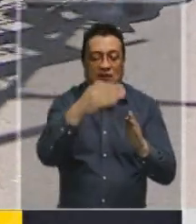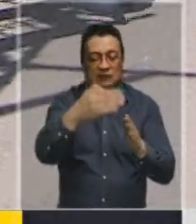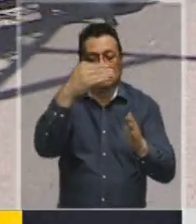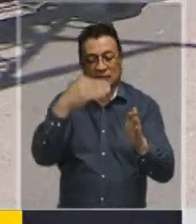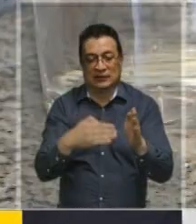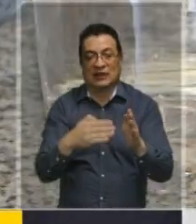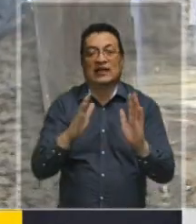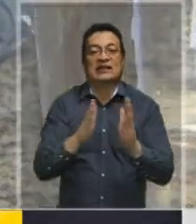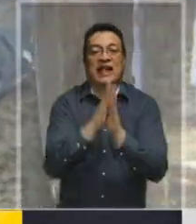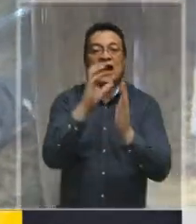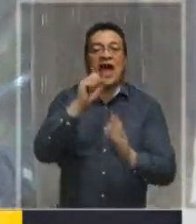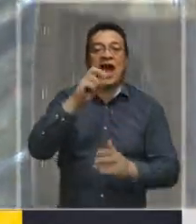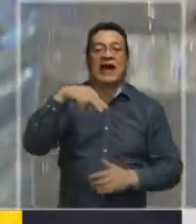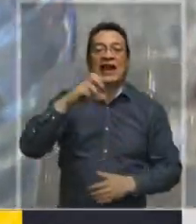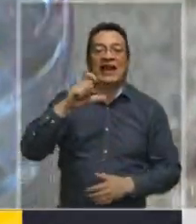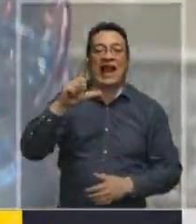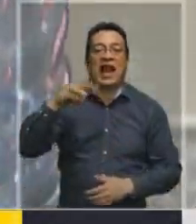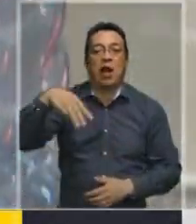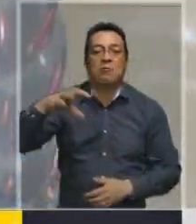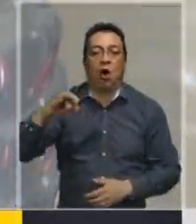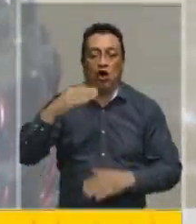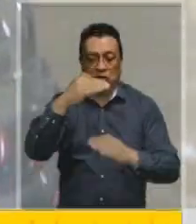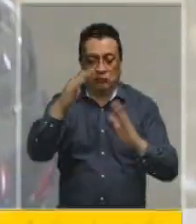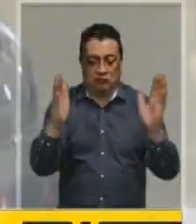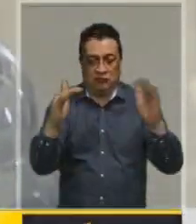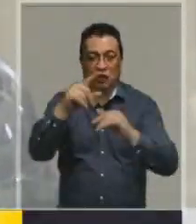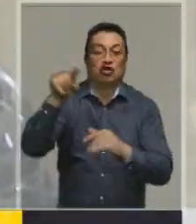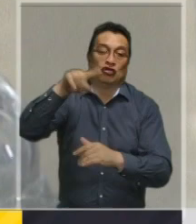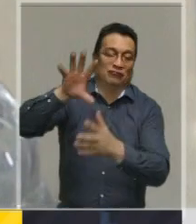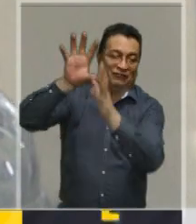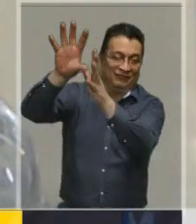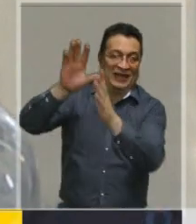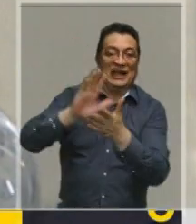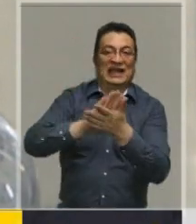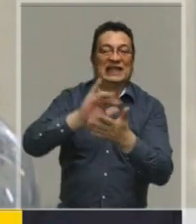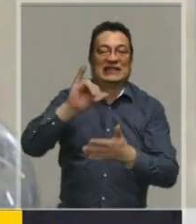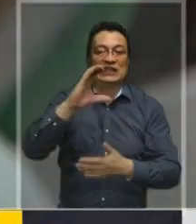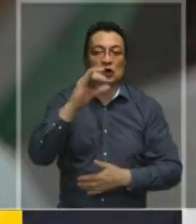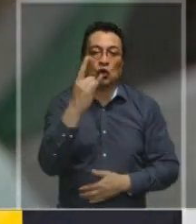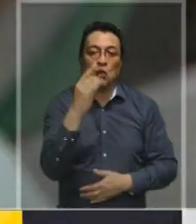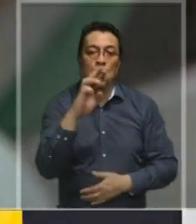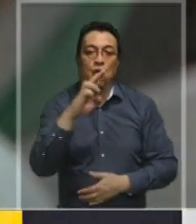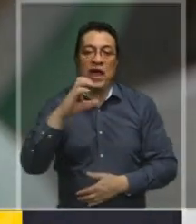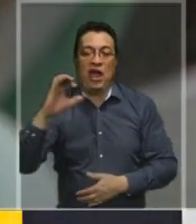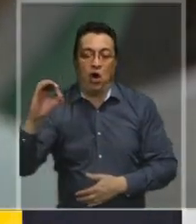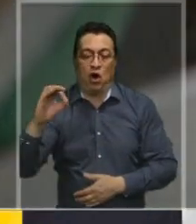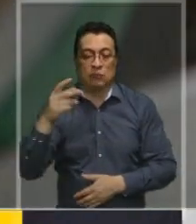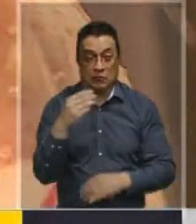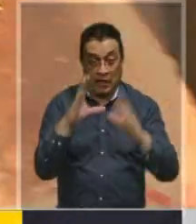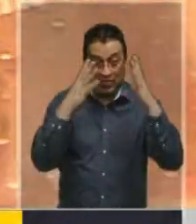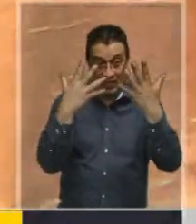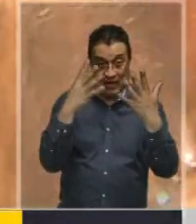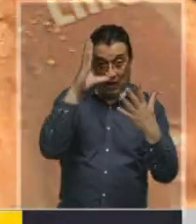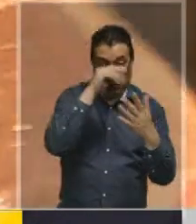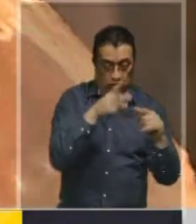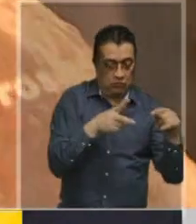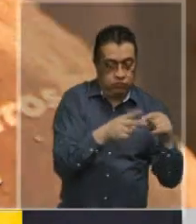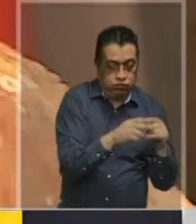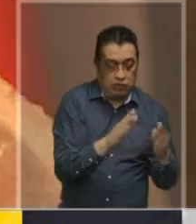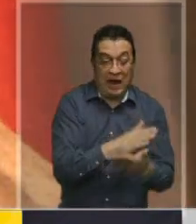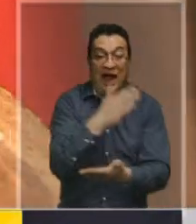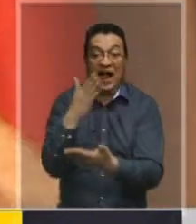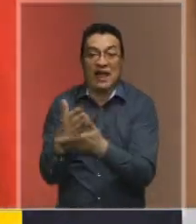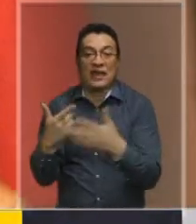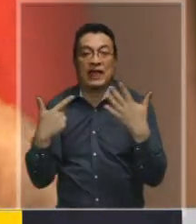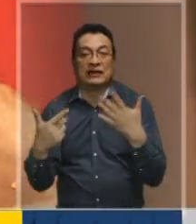San Angelmo. Todo esto en el sector de Chicureo, una situación que se extenderá desde las 22 horas hasta las 7 de